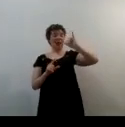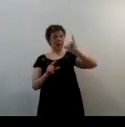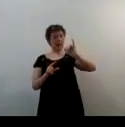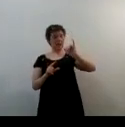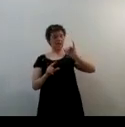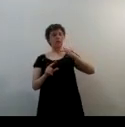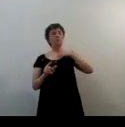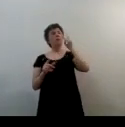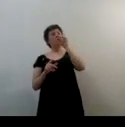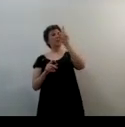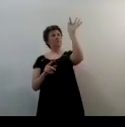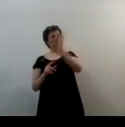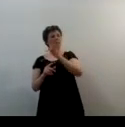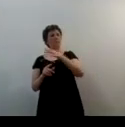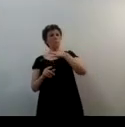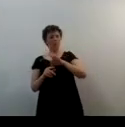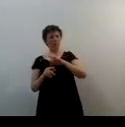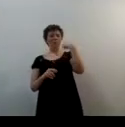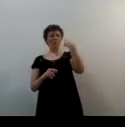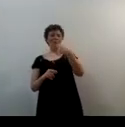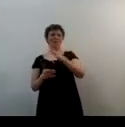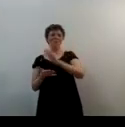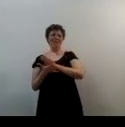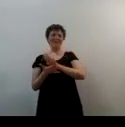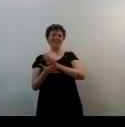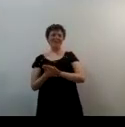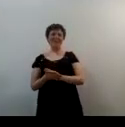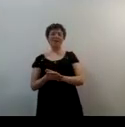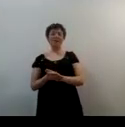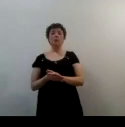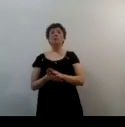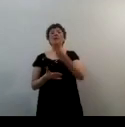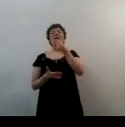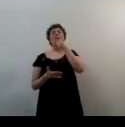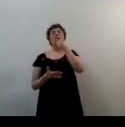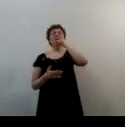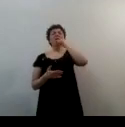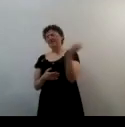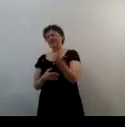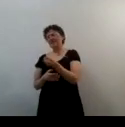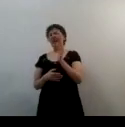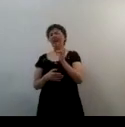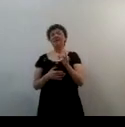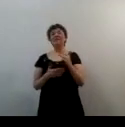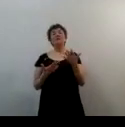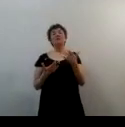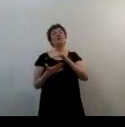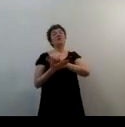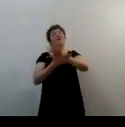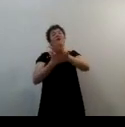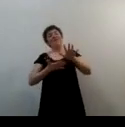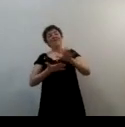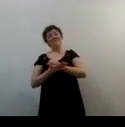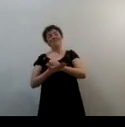ver. Pero claro, es que hay muchísimos alimentos, entonces quería hablar de todo.